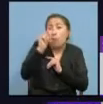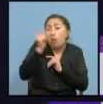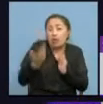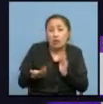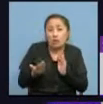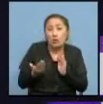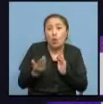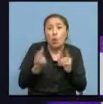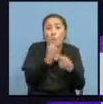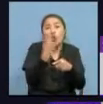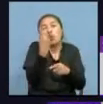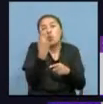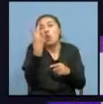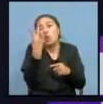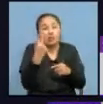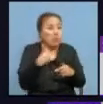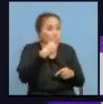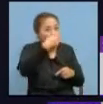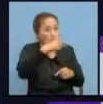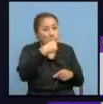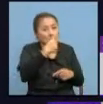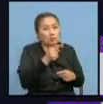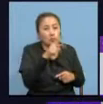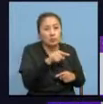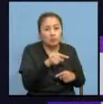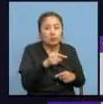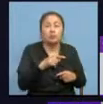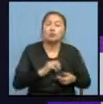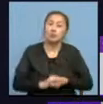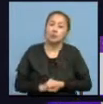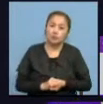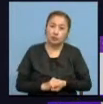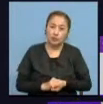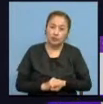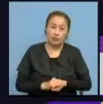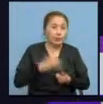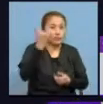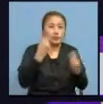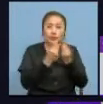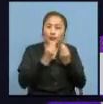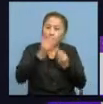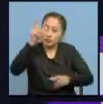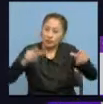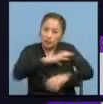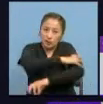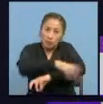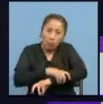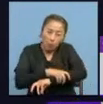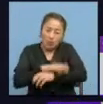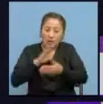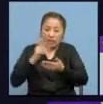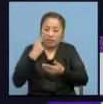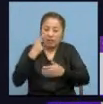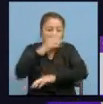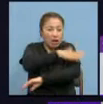la última, un producto o dos. Sí. La última que queremos hacerle. Sí, dígame. ¿Hay mucha pobreza? ¿Hay mucha gente en situación de